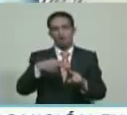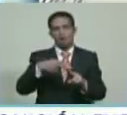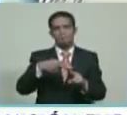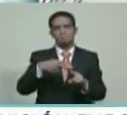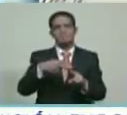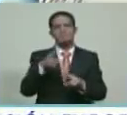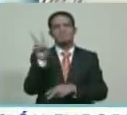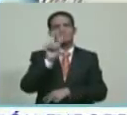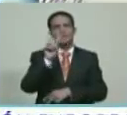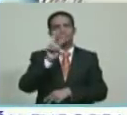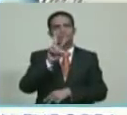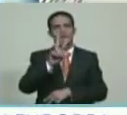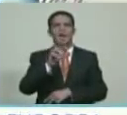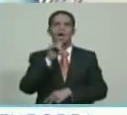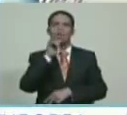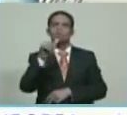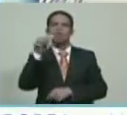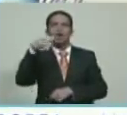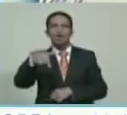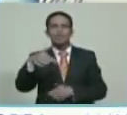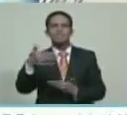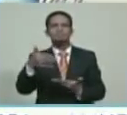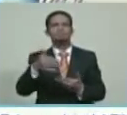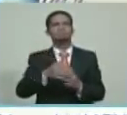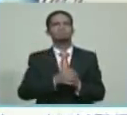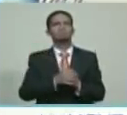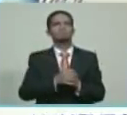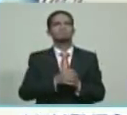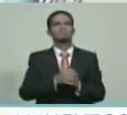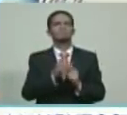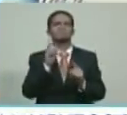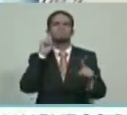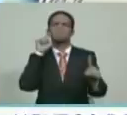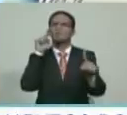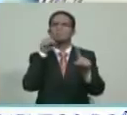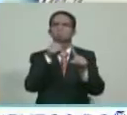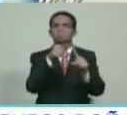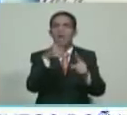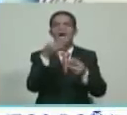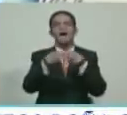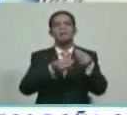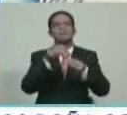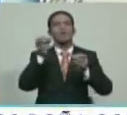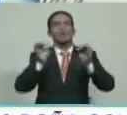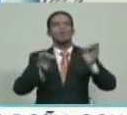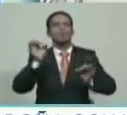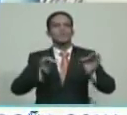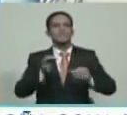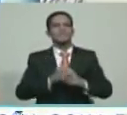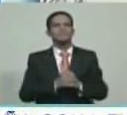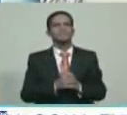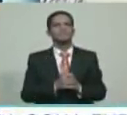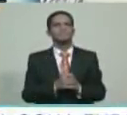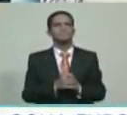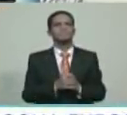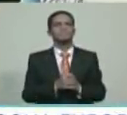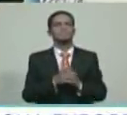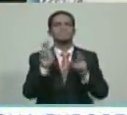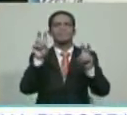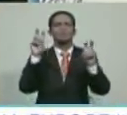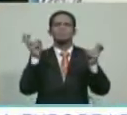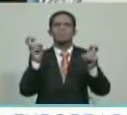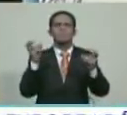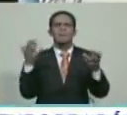siempre, tomando como bandera hacer justicia, un tema que ha sido